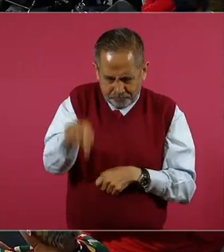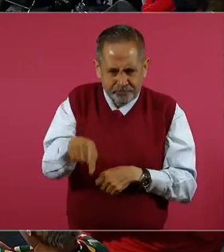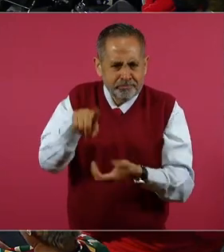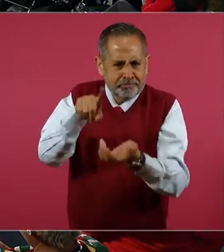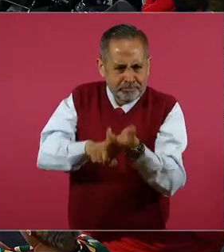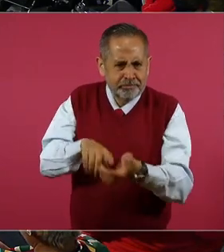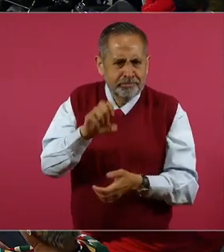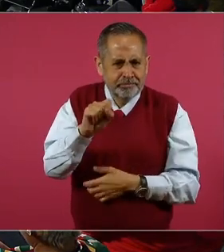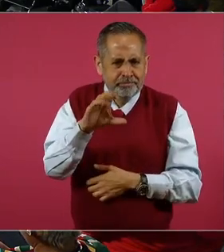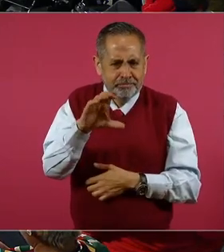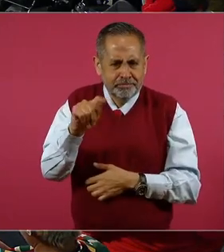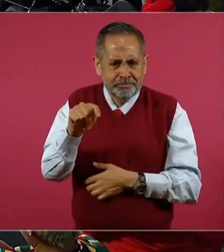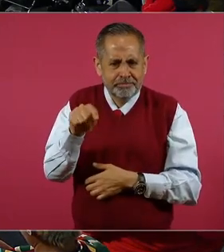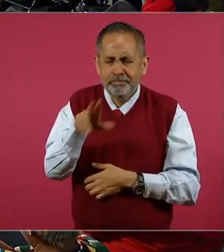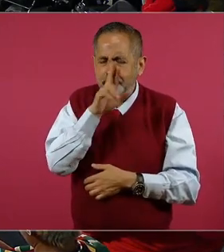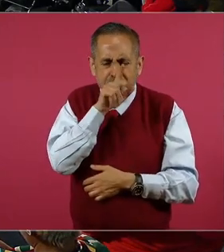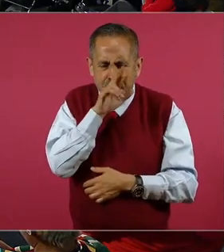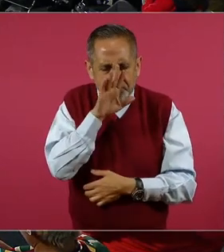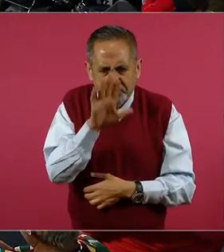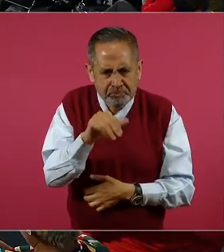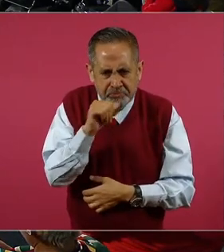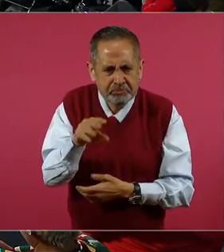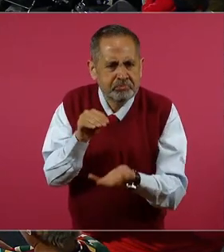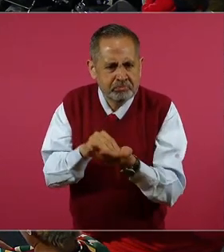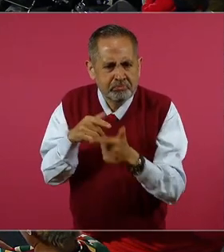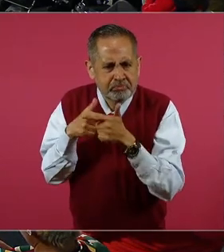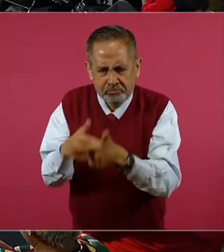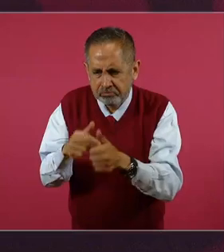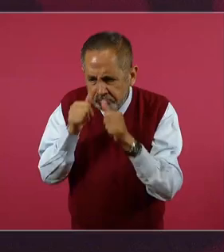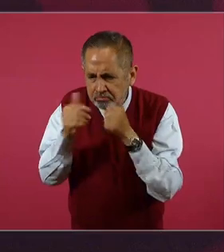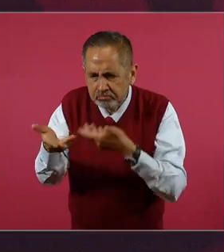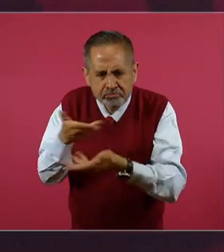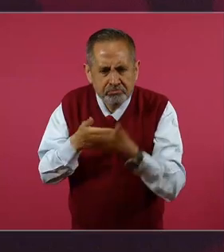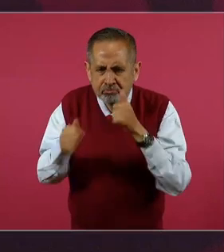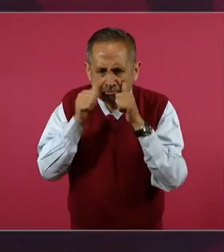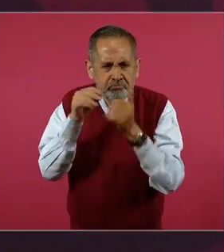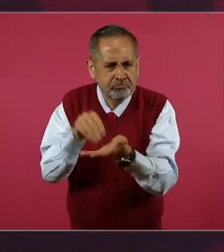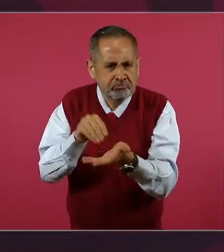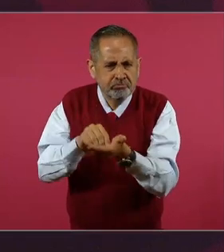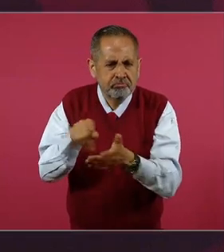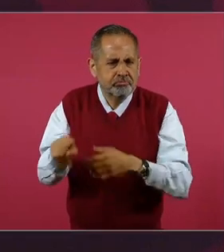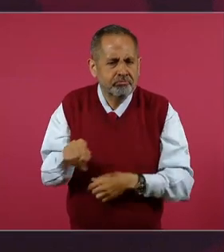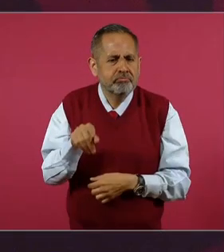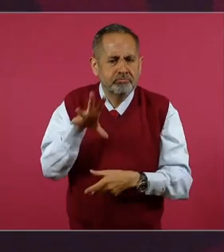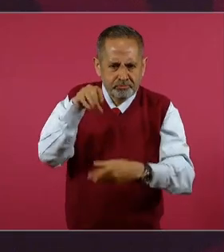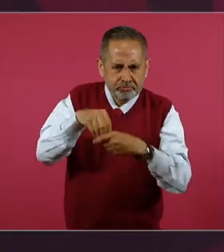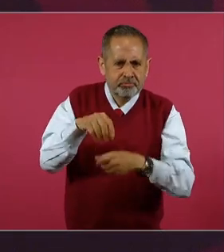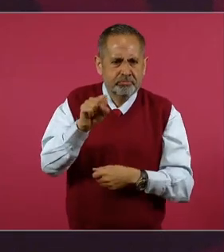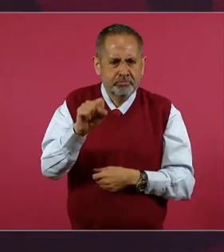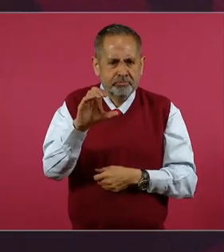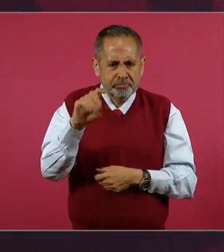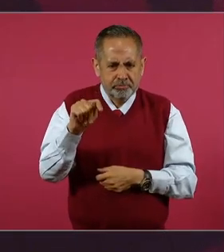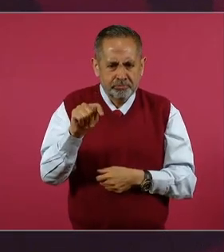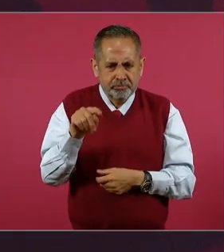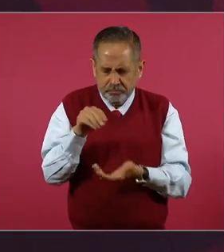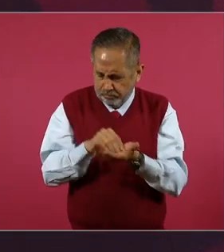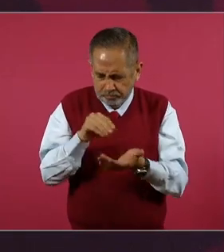van a ser atendidos en la Secretaría de Comunicaciones.